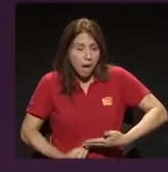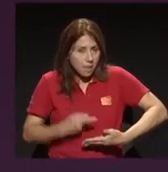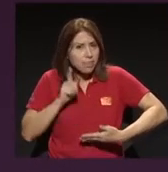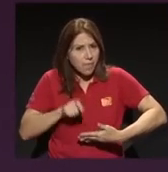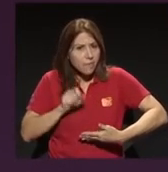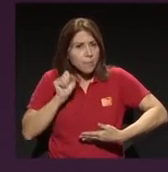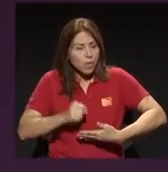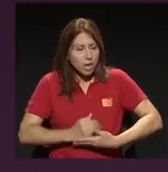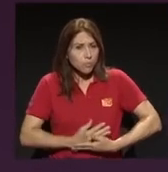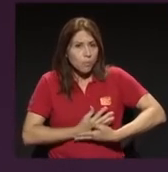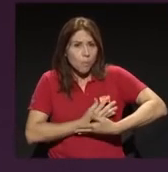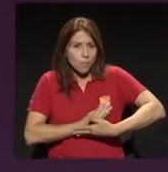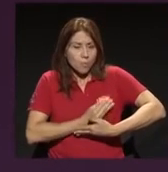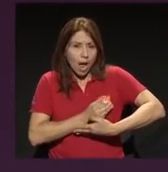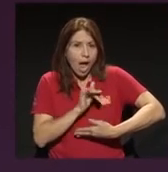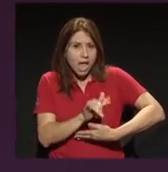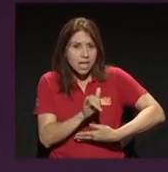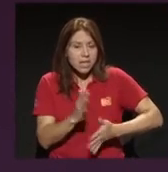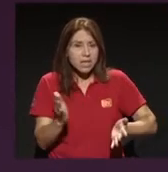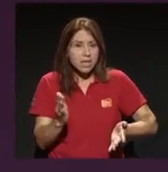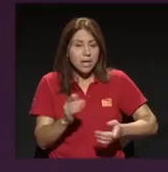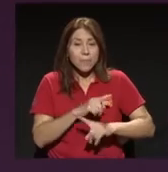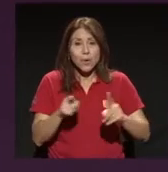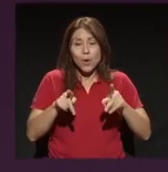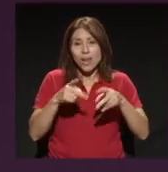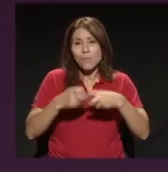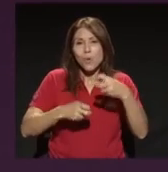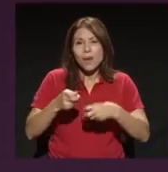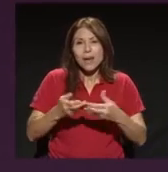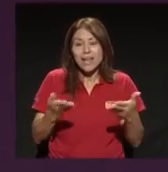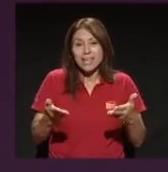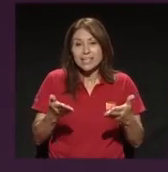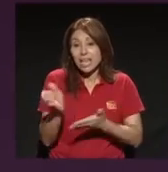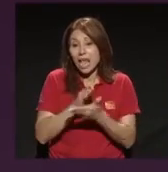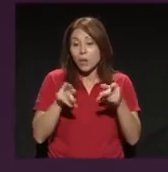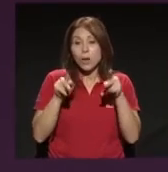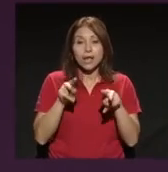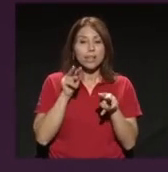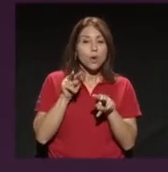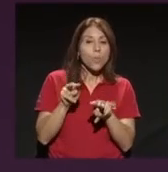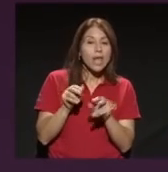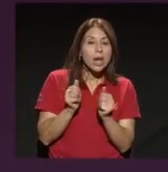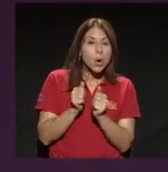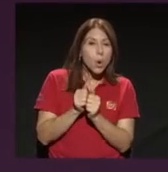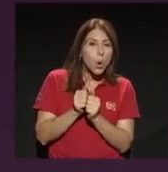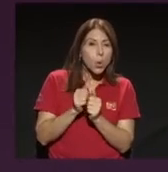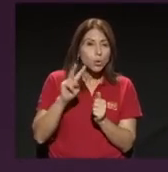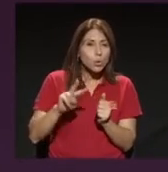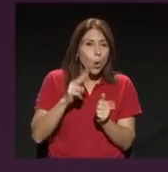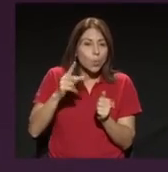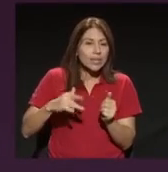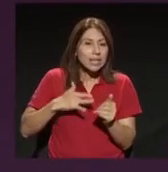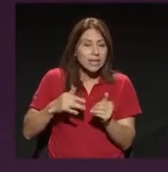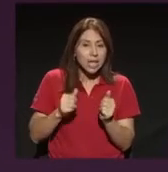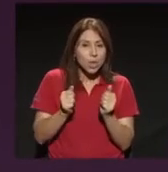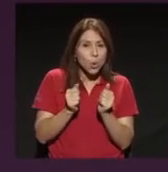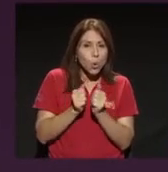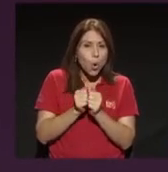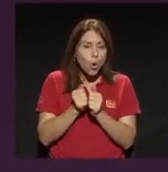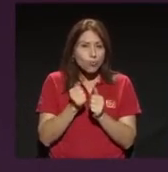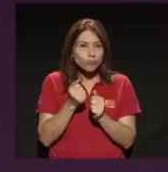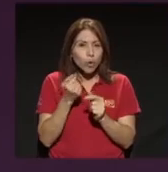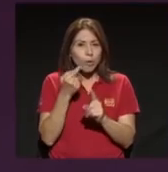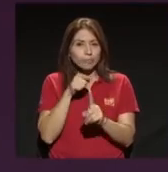si el problema está en la gente que lo ve sea con morbo o sea con un doble sentido o que se